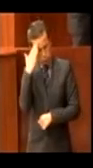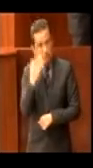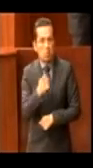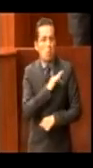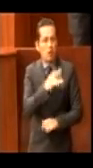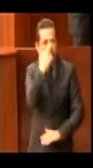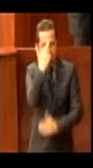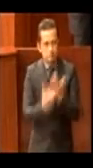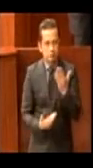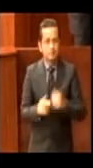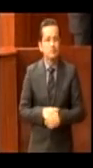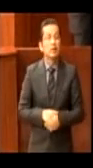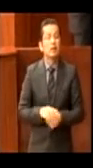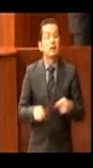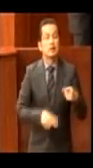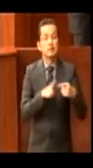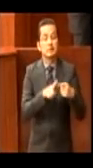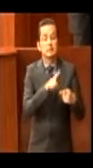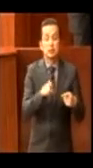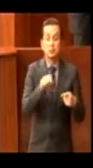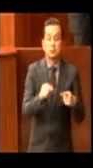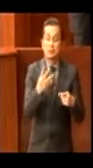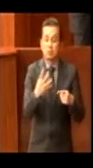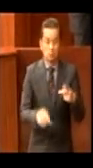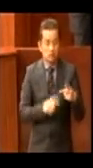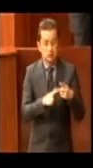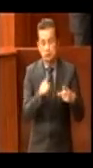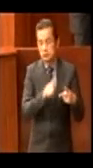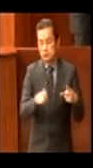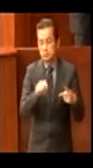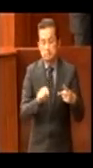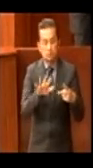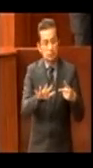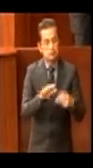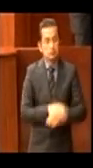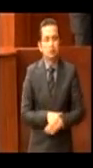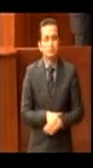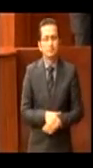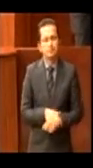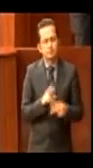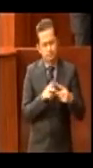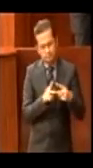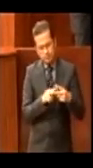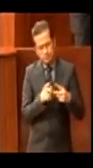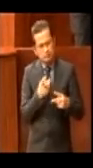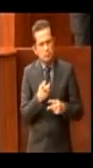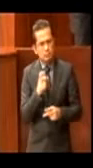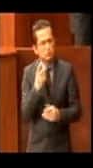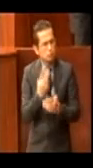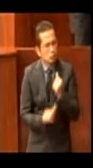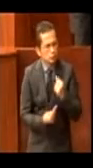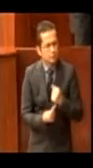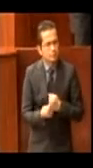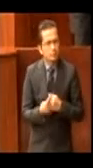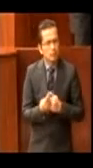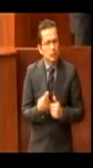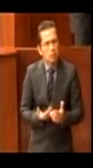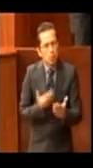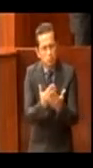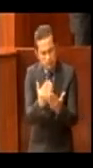174 y 175 en ambos casos la ponencia considera que no hay infracción